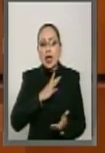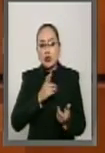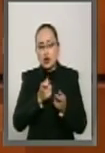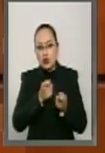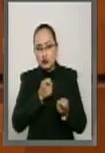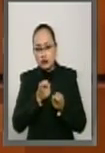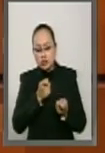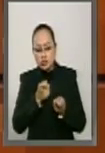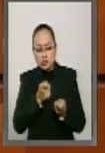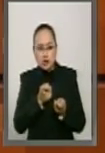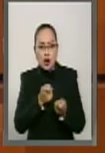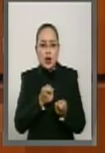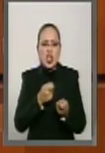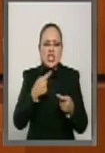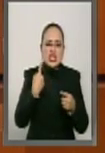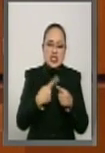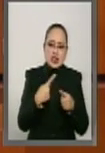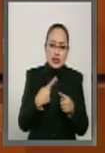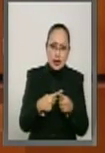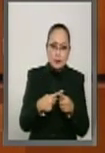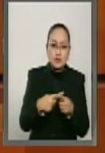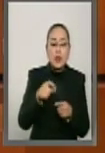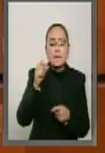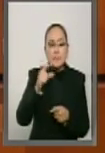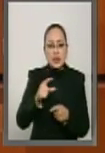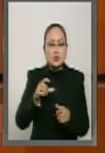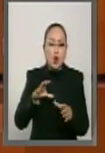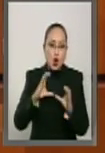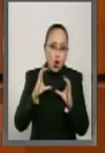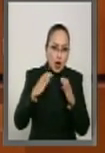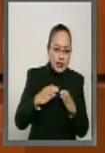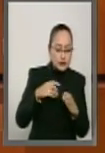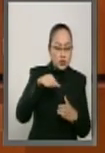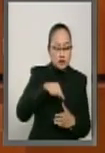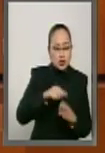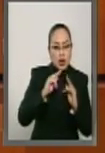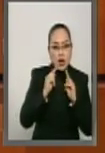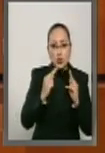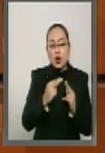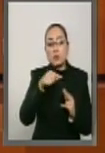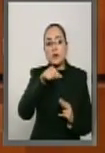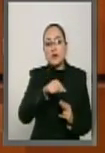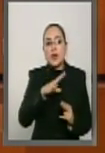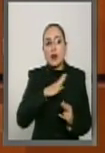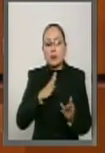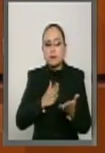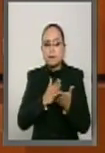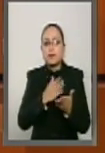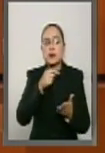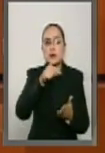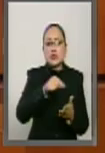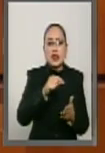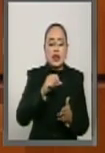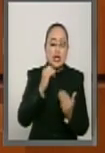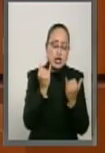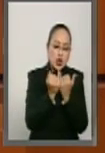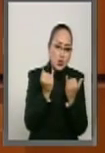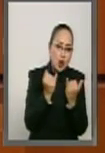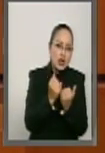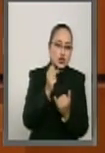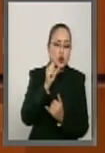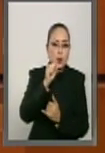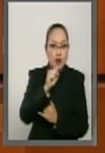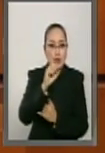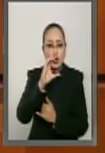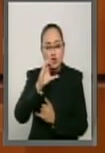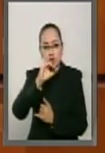parlamentario que llevará a cabo el Congreso de la Unión, así como la injerencia de la Suprema Corte de Justicia